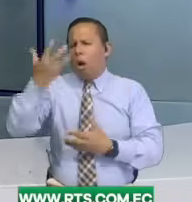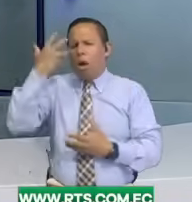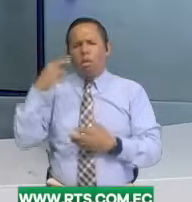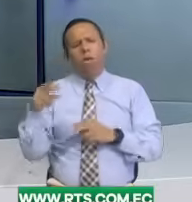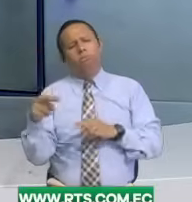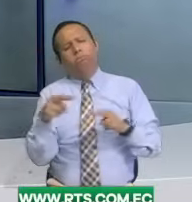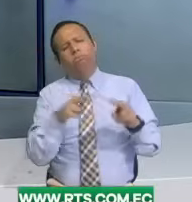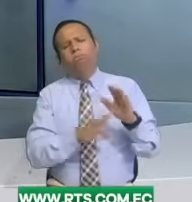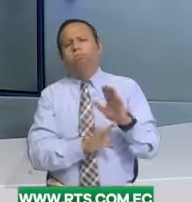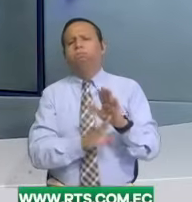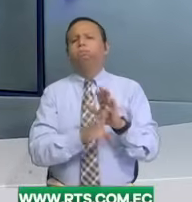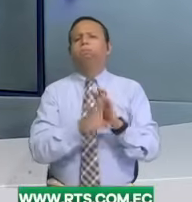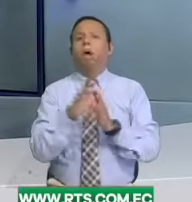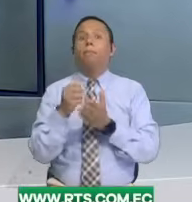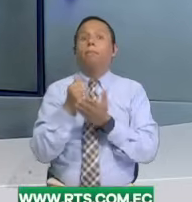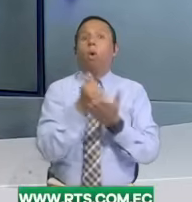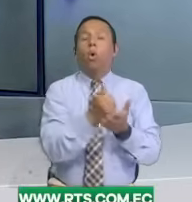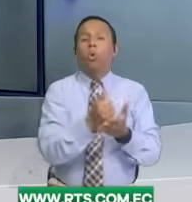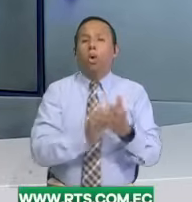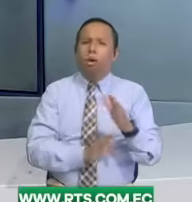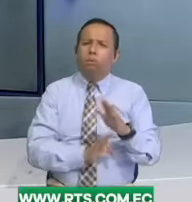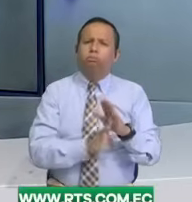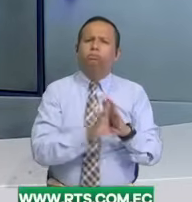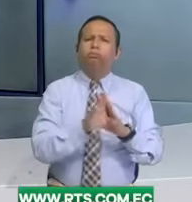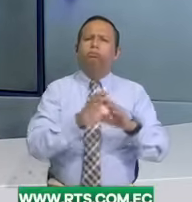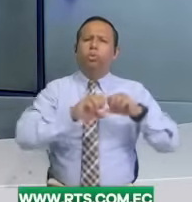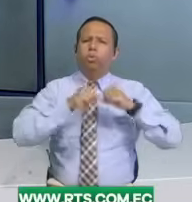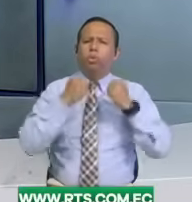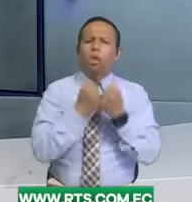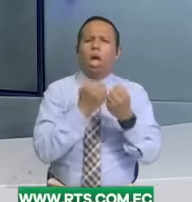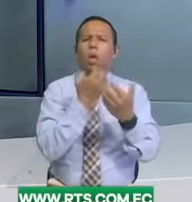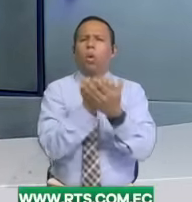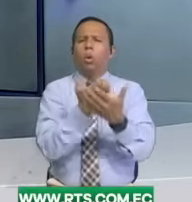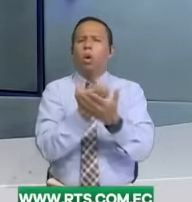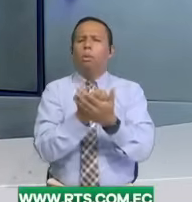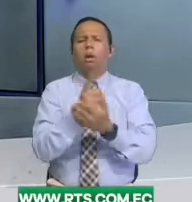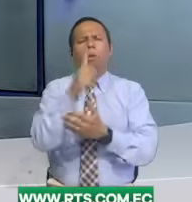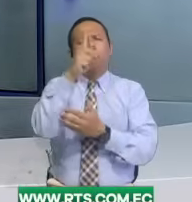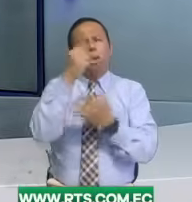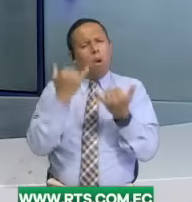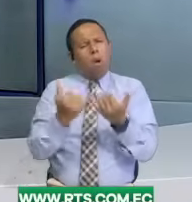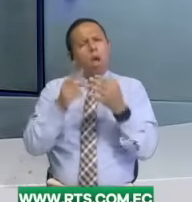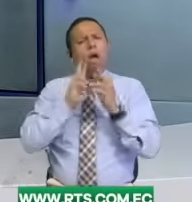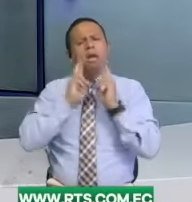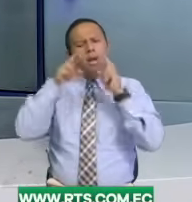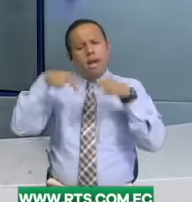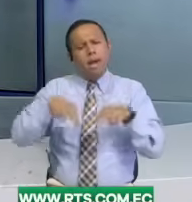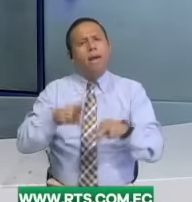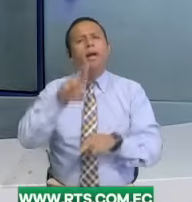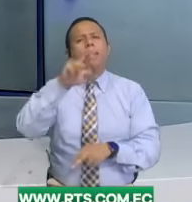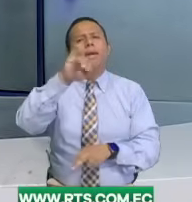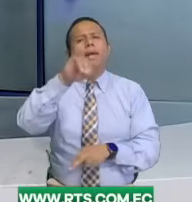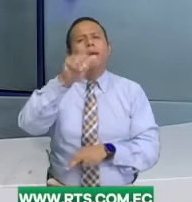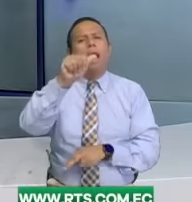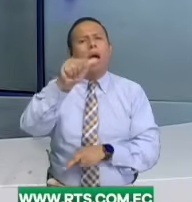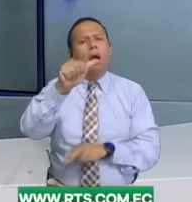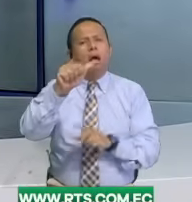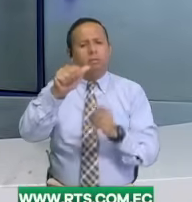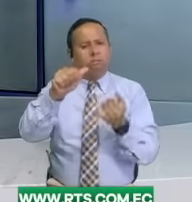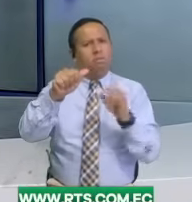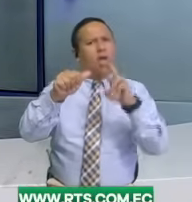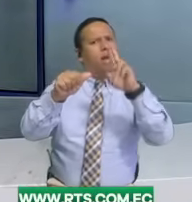y económicamente. Pero ¿en qué aporta sus aguas en la actualidad y por qué la llamamos ría y no